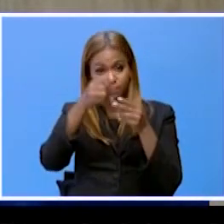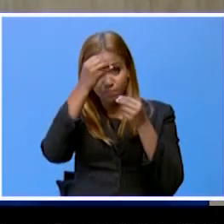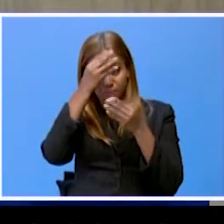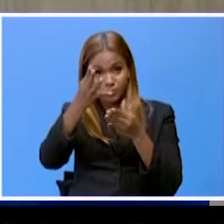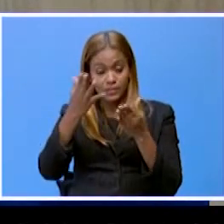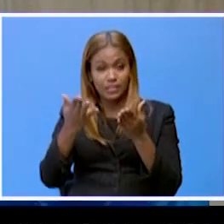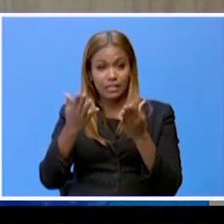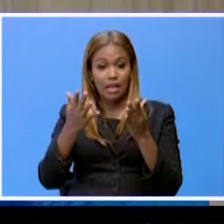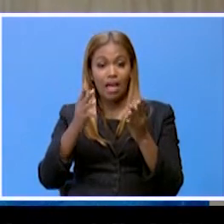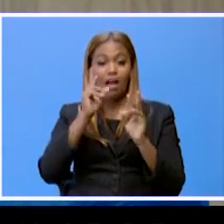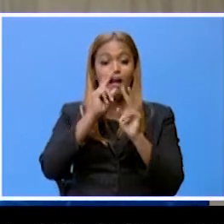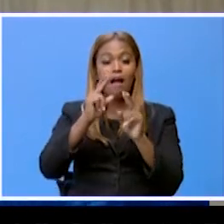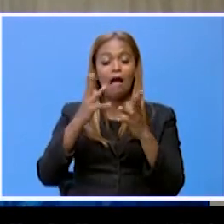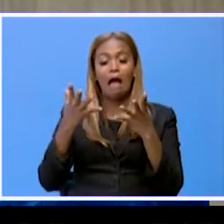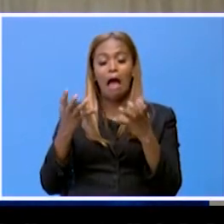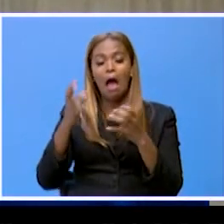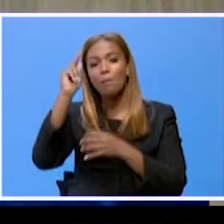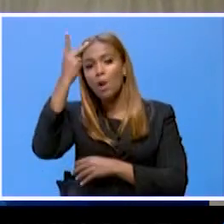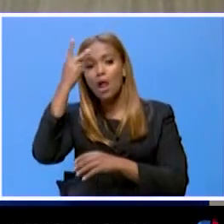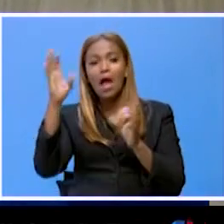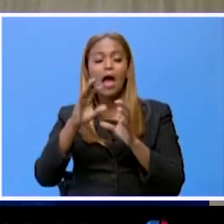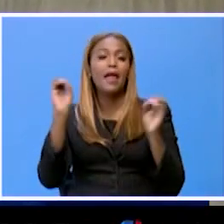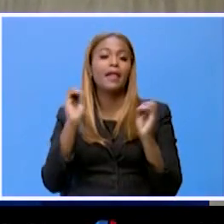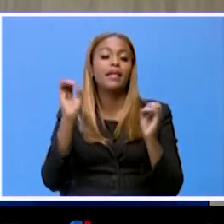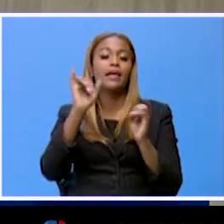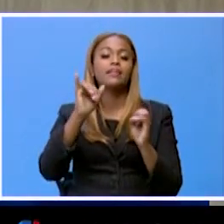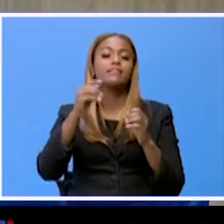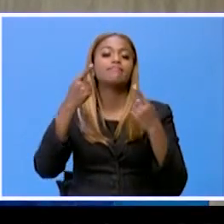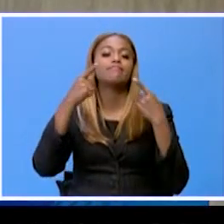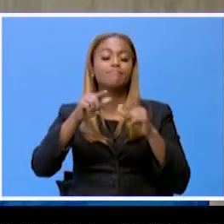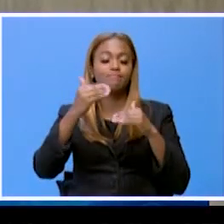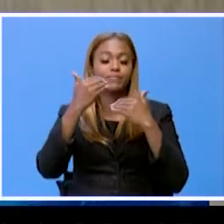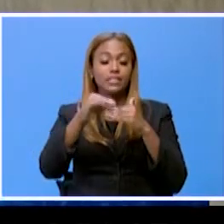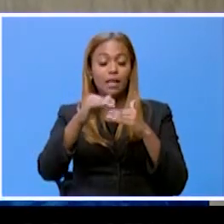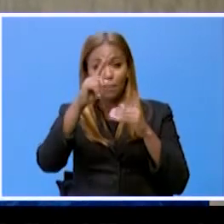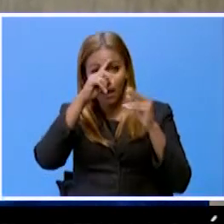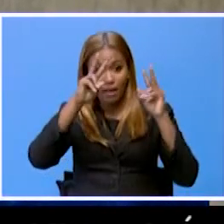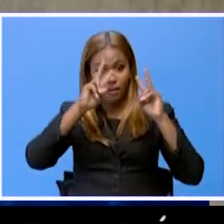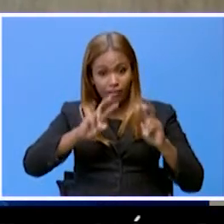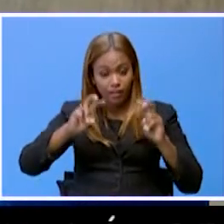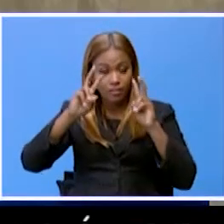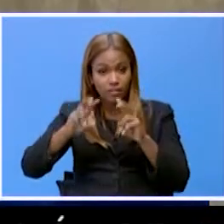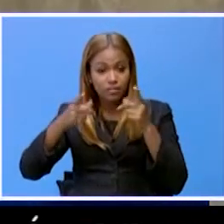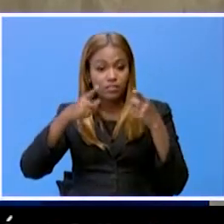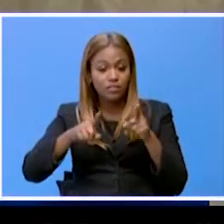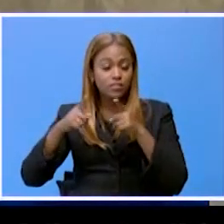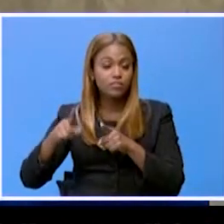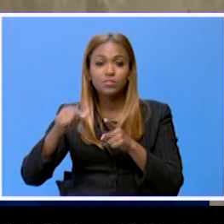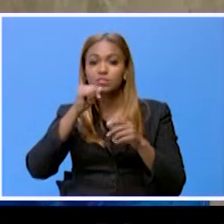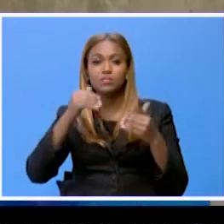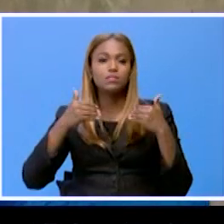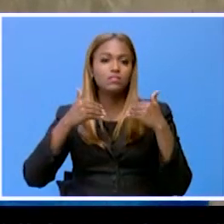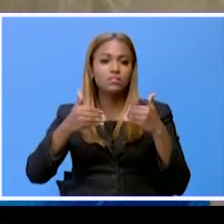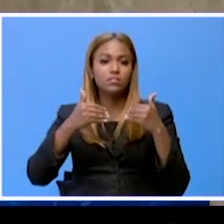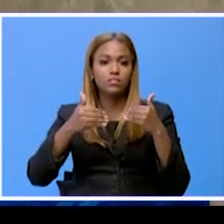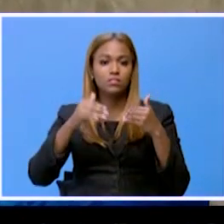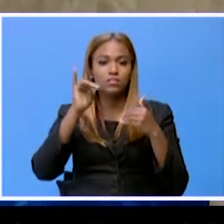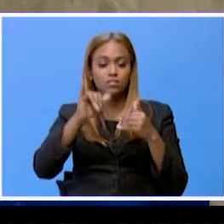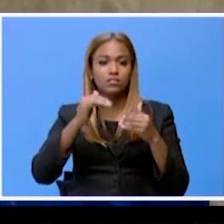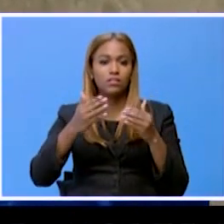señalaron que la falta de voluntad política fue el principal obstáculo para que las investigaciones fueran llevadas de